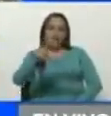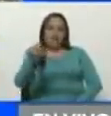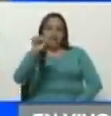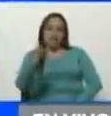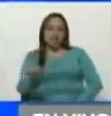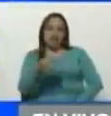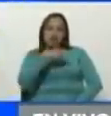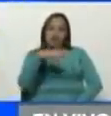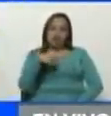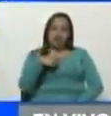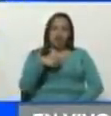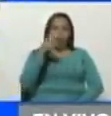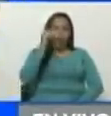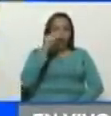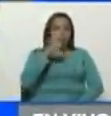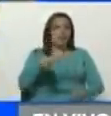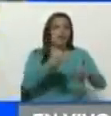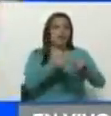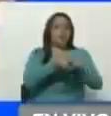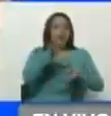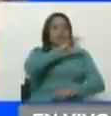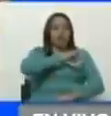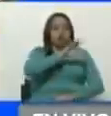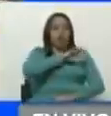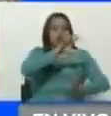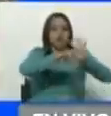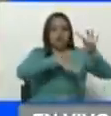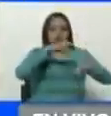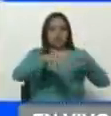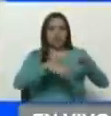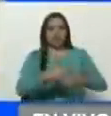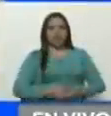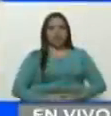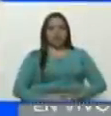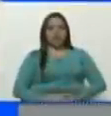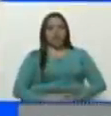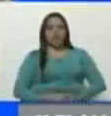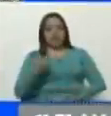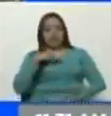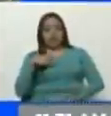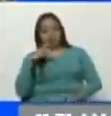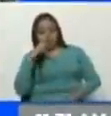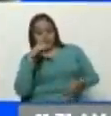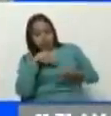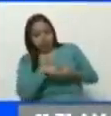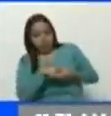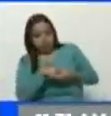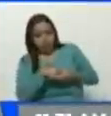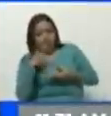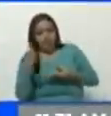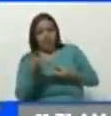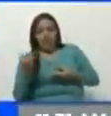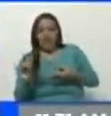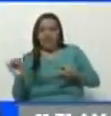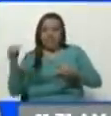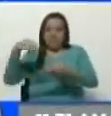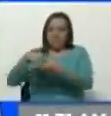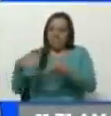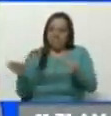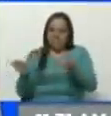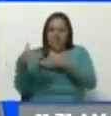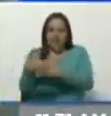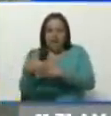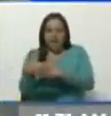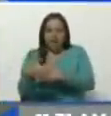Piensen ustedes este castigo que nos ha caído, incluso a los introvertidos como yo, de tener que estar encerrados y con una mascarita